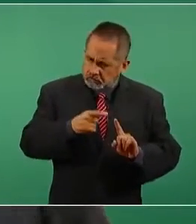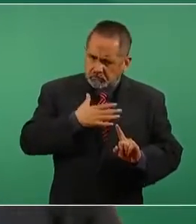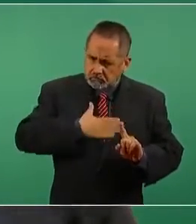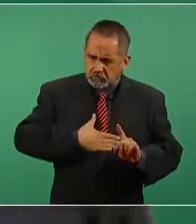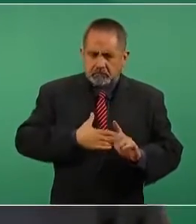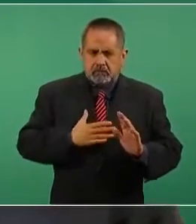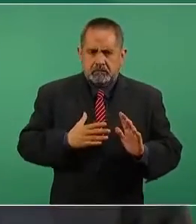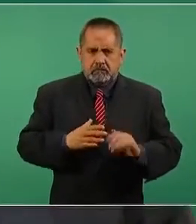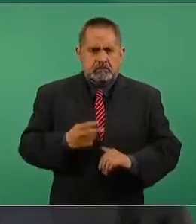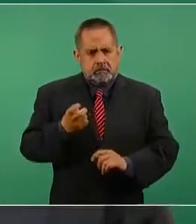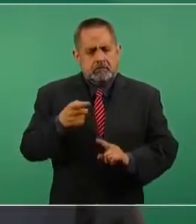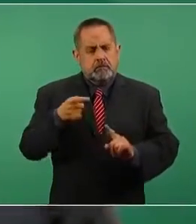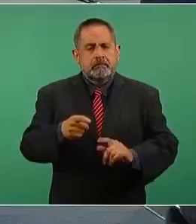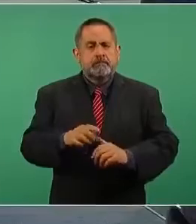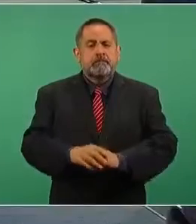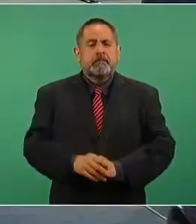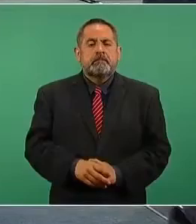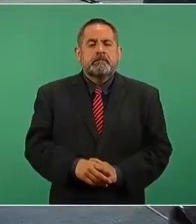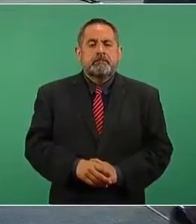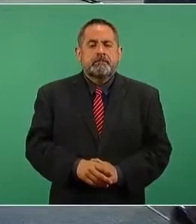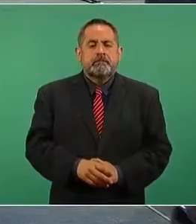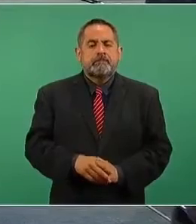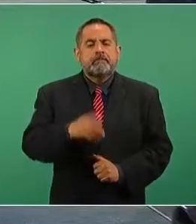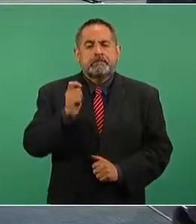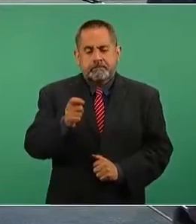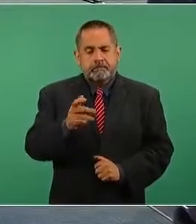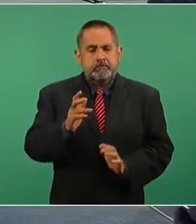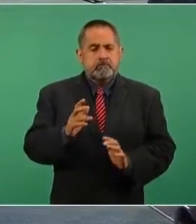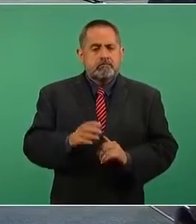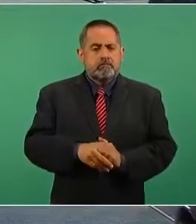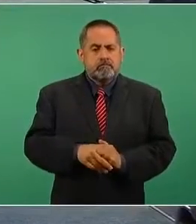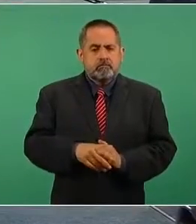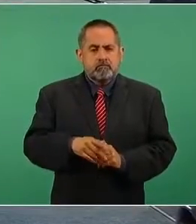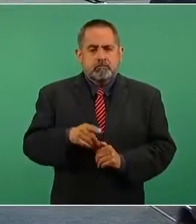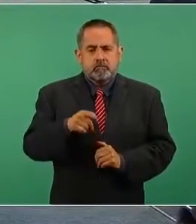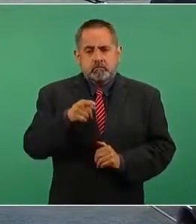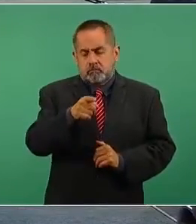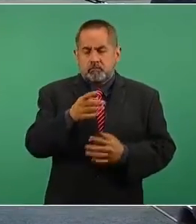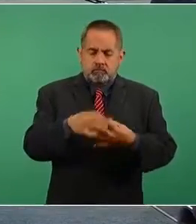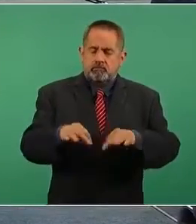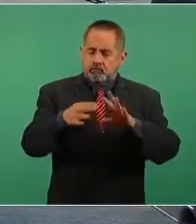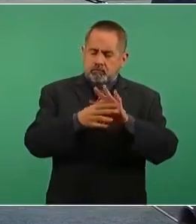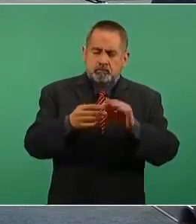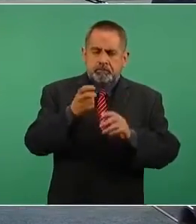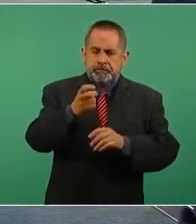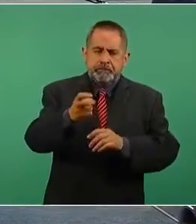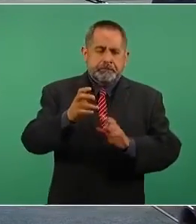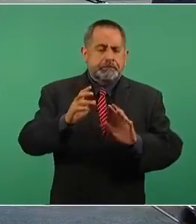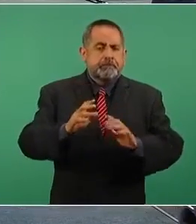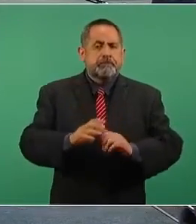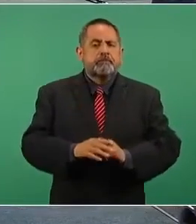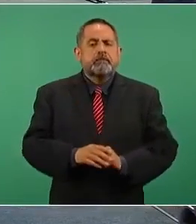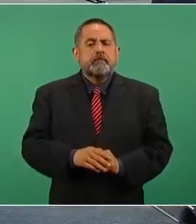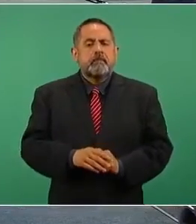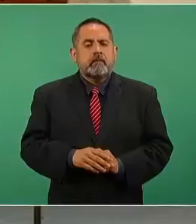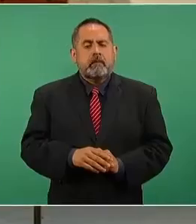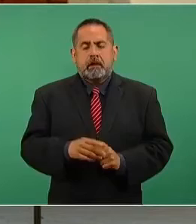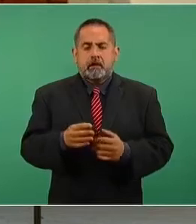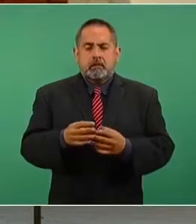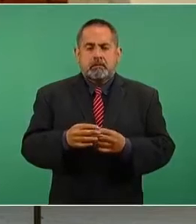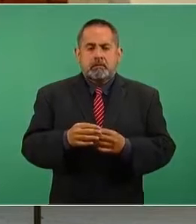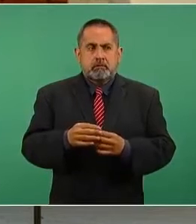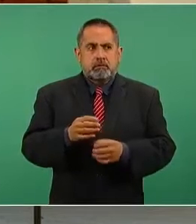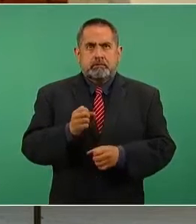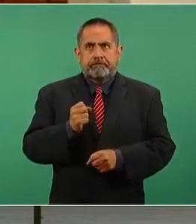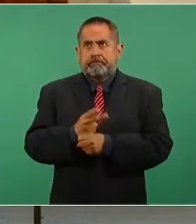en este caso. Entonces sí fue muy importante, muy